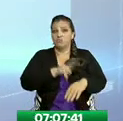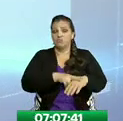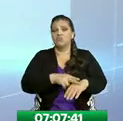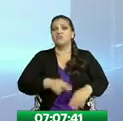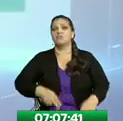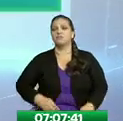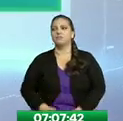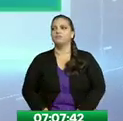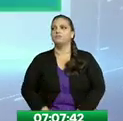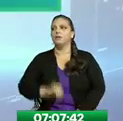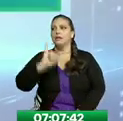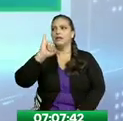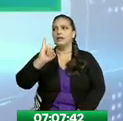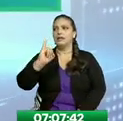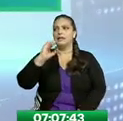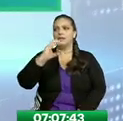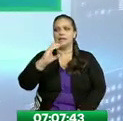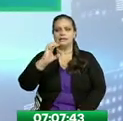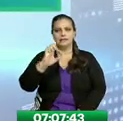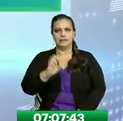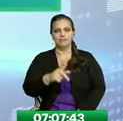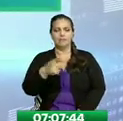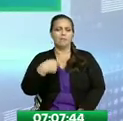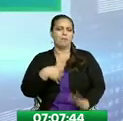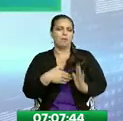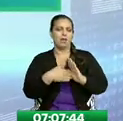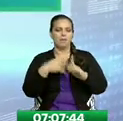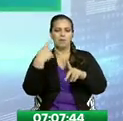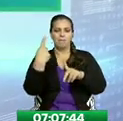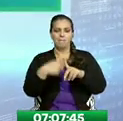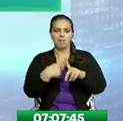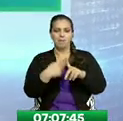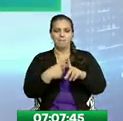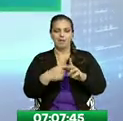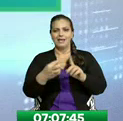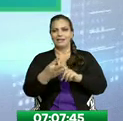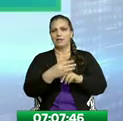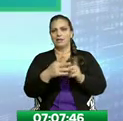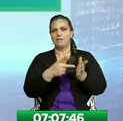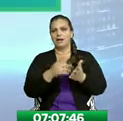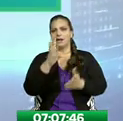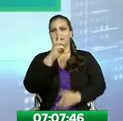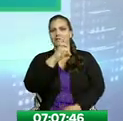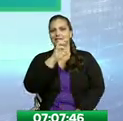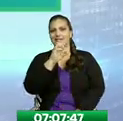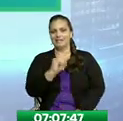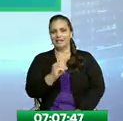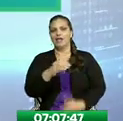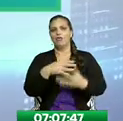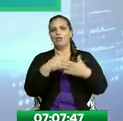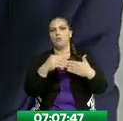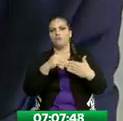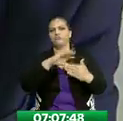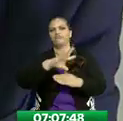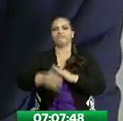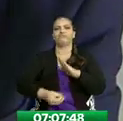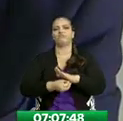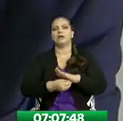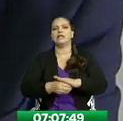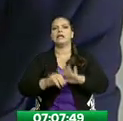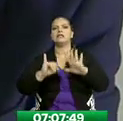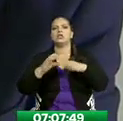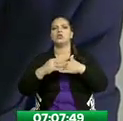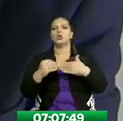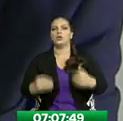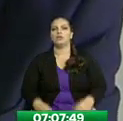telefonía celular con plan, si su factura mensual es $60, deberá pagar $6 más. Yo creo que el país